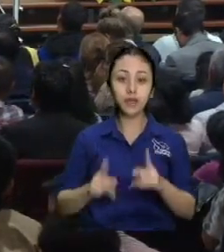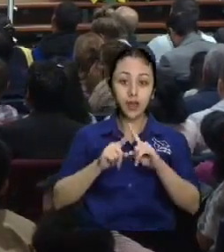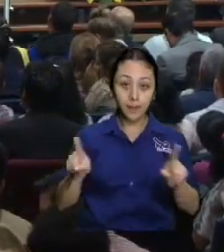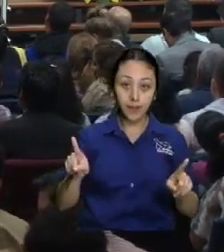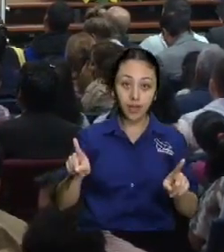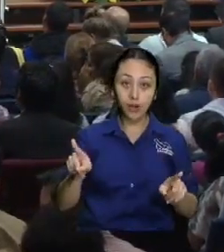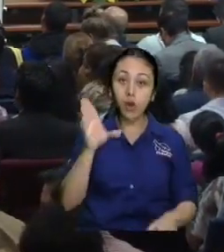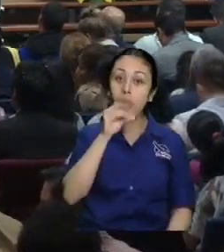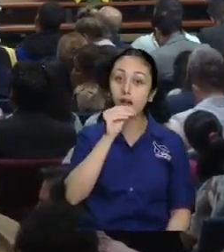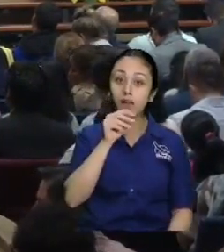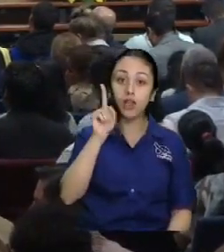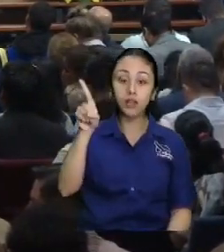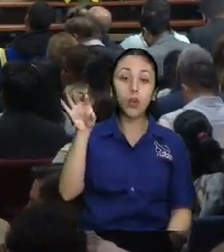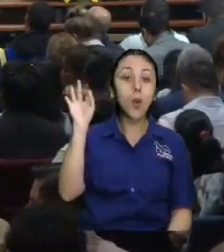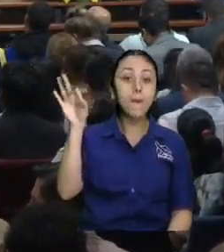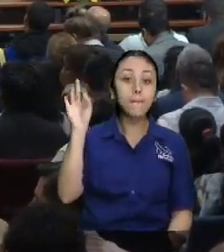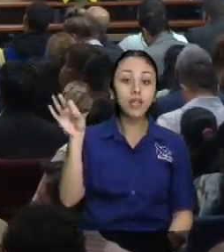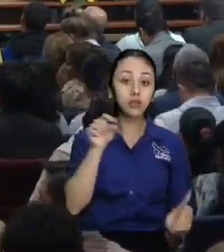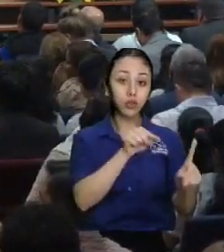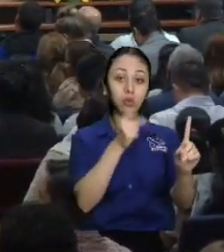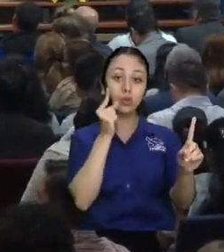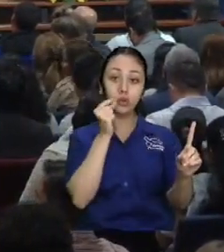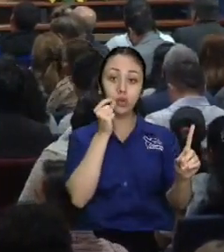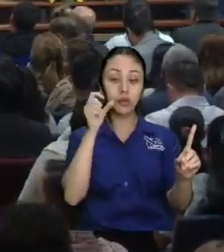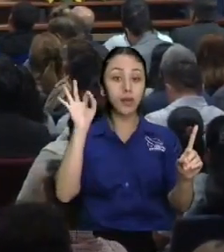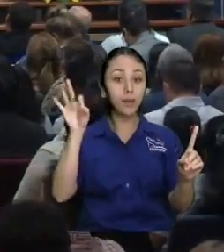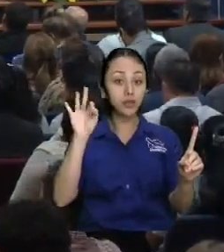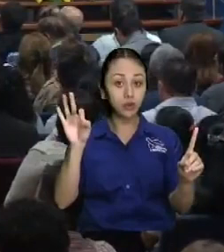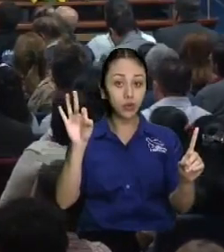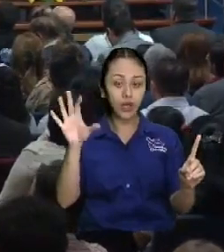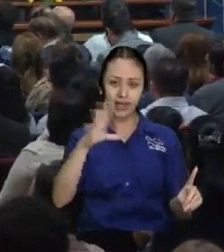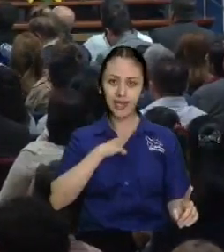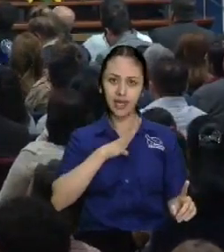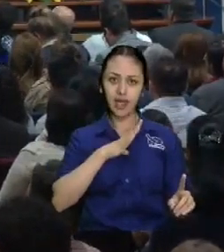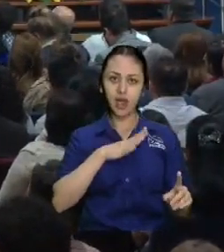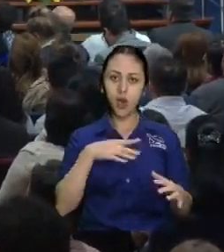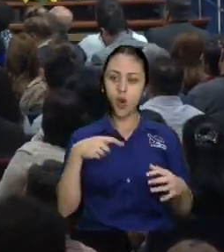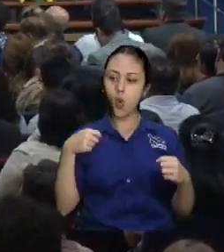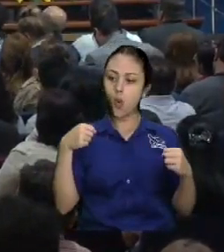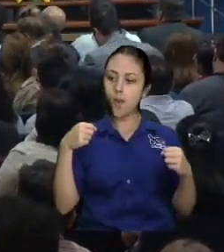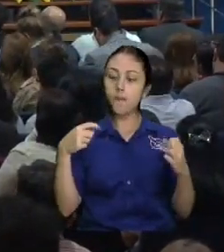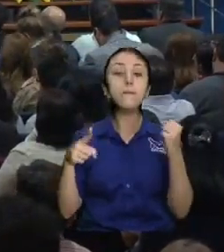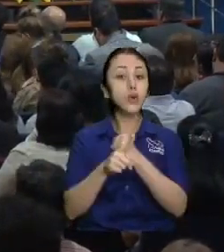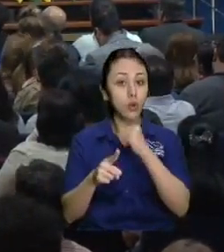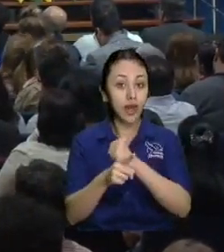pastor en África que tuvo un problema con su esposa antes de ir a una campaña.